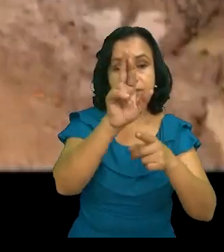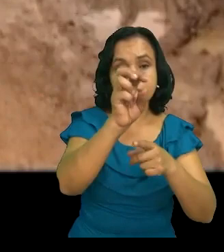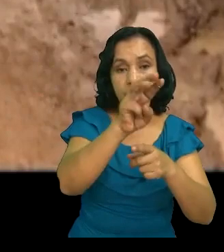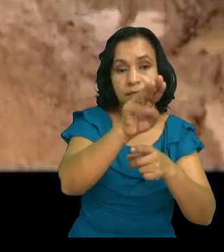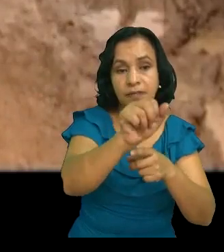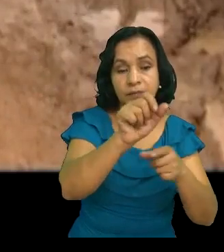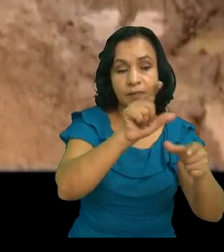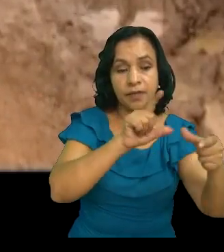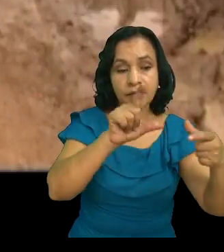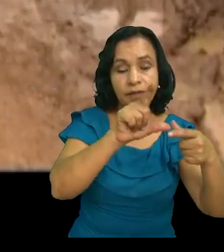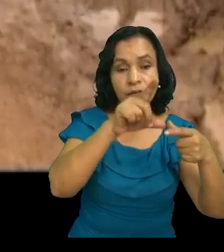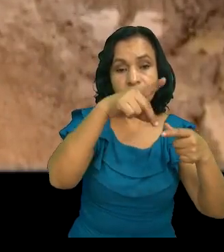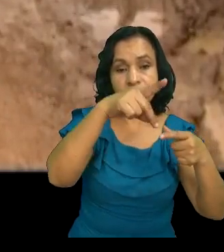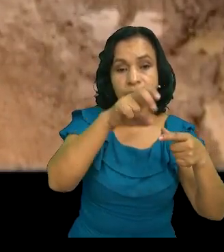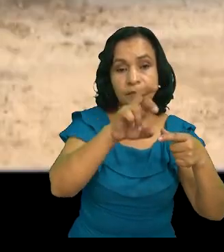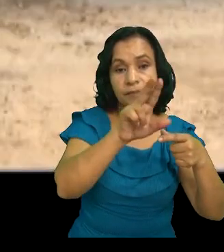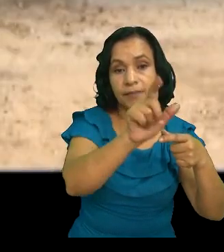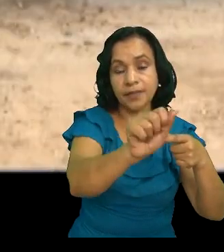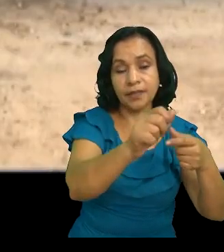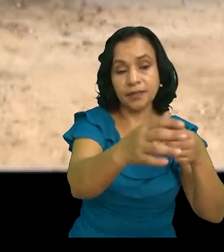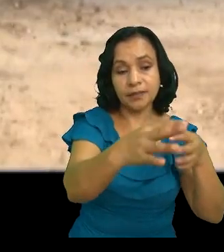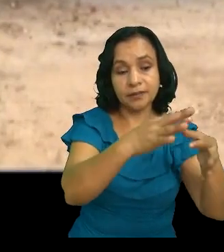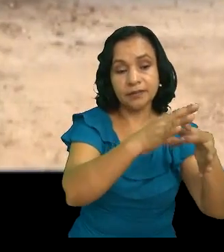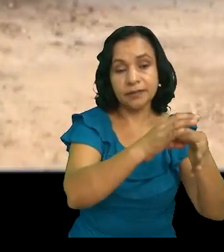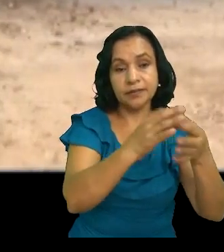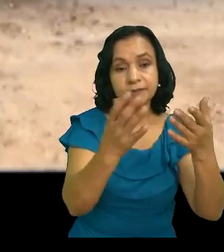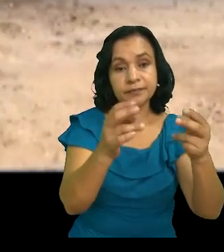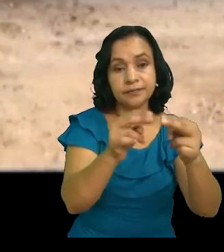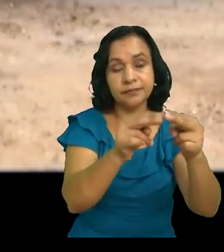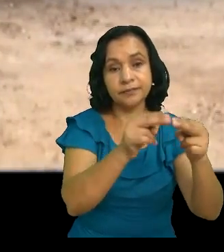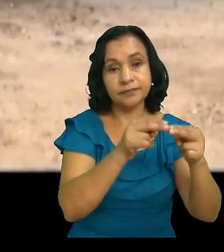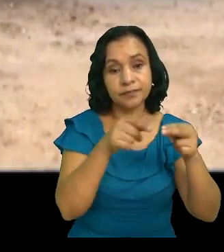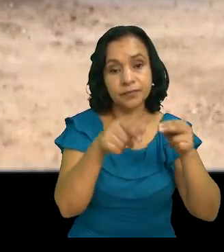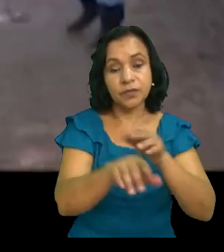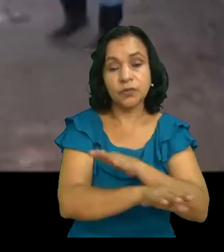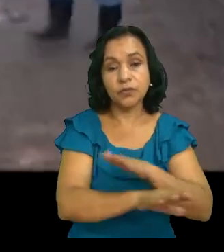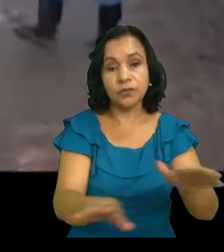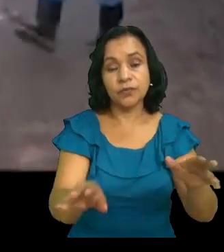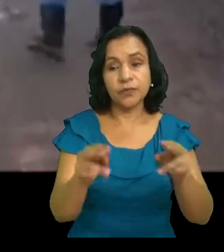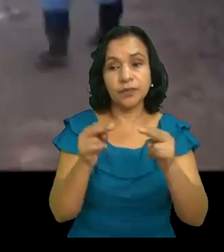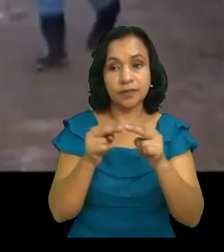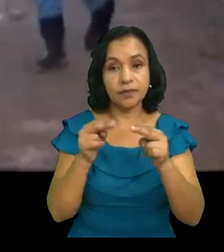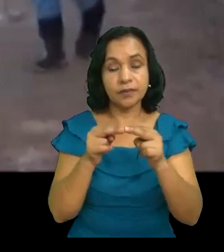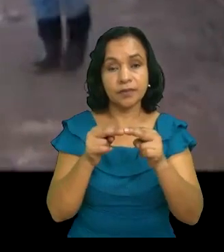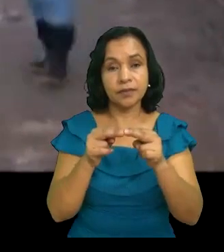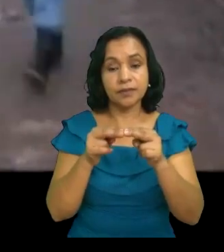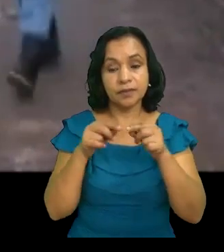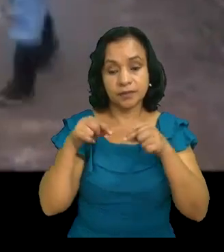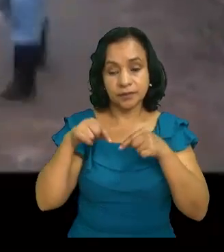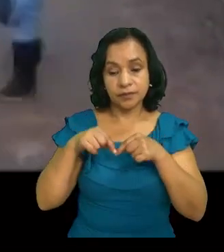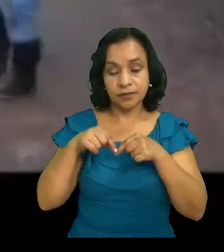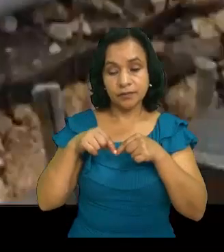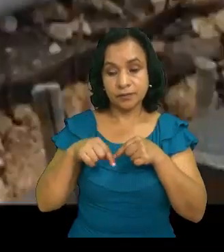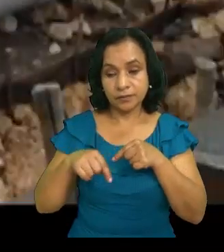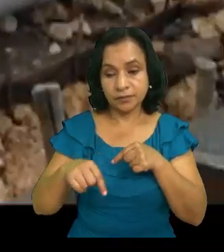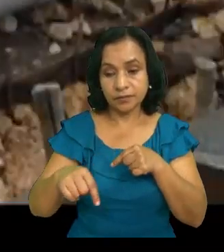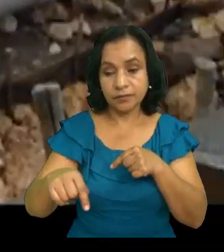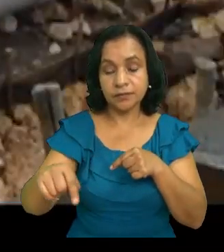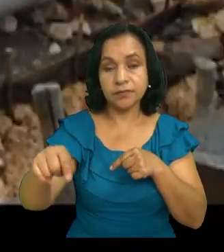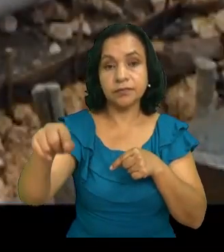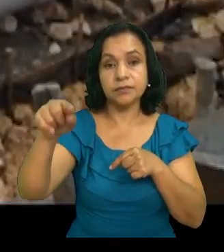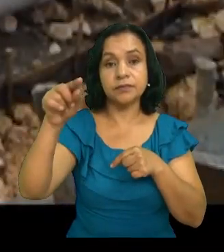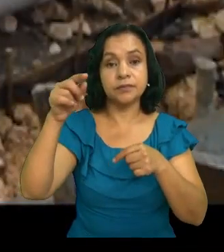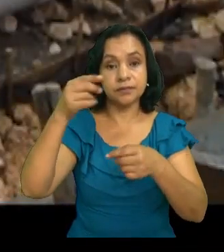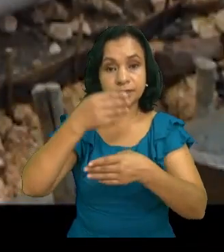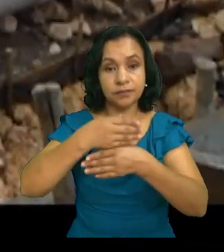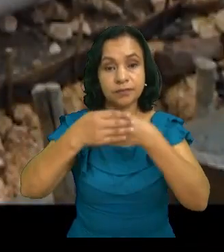de Perlas y ahora se trata de culminar la vinculación de Cucarajil mediante la construcción de una